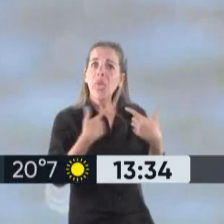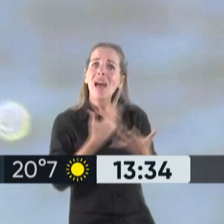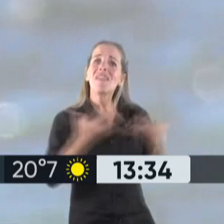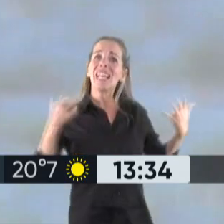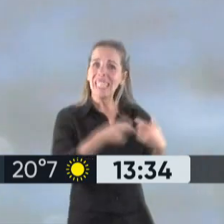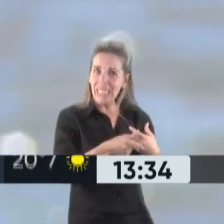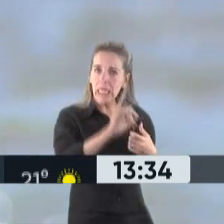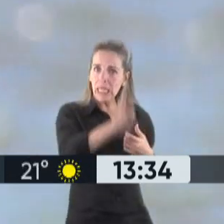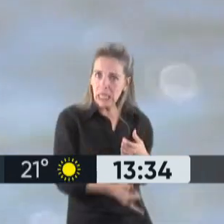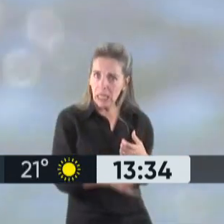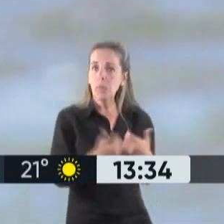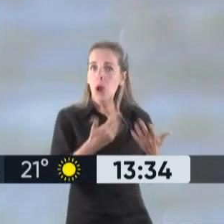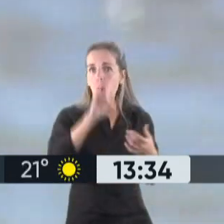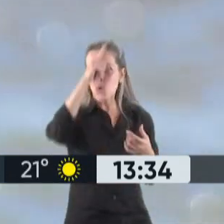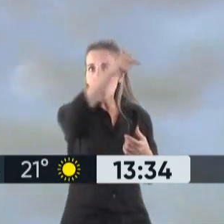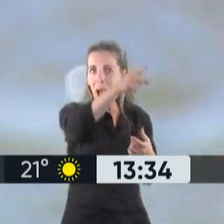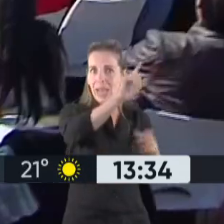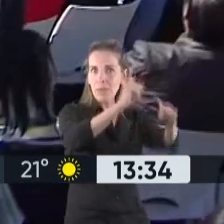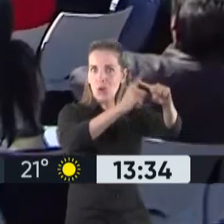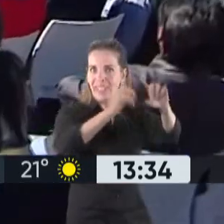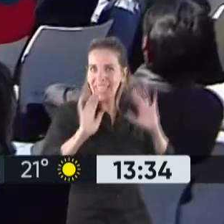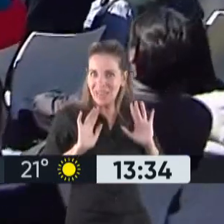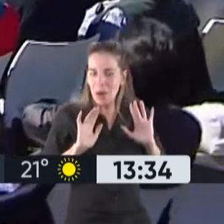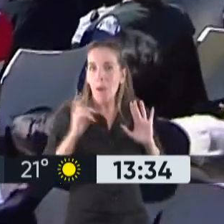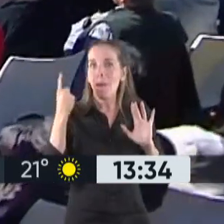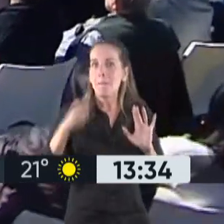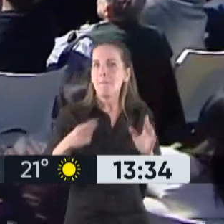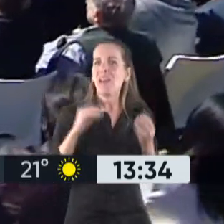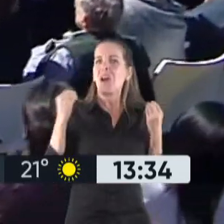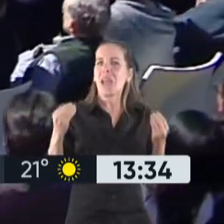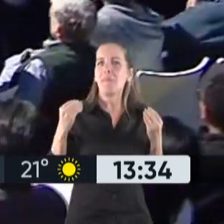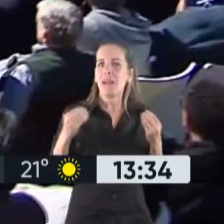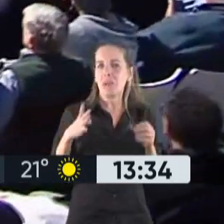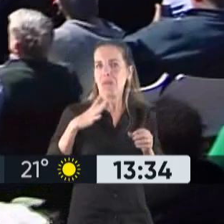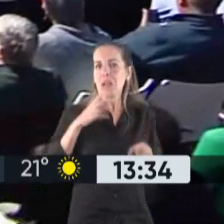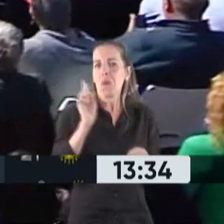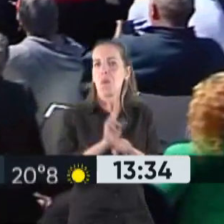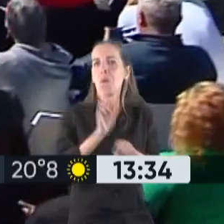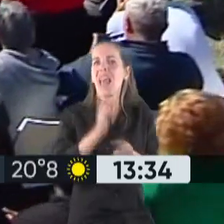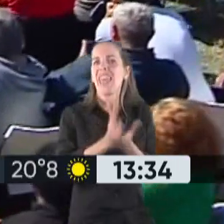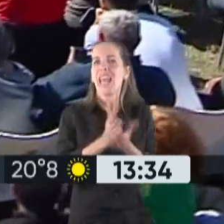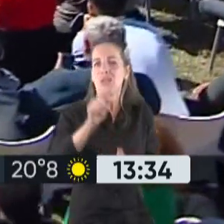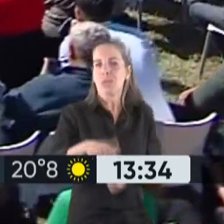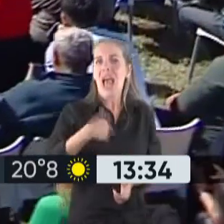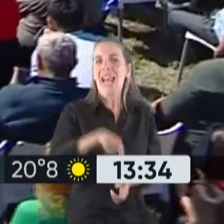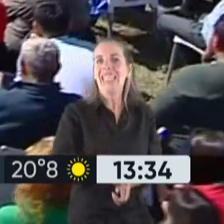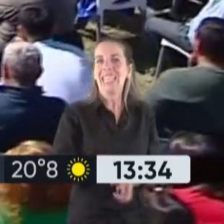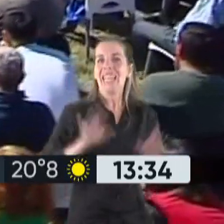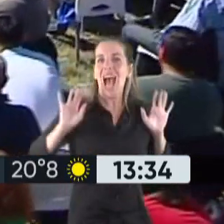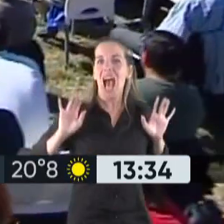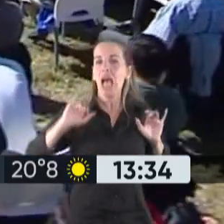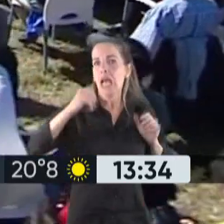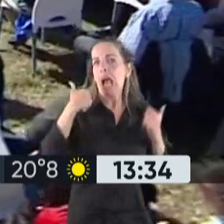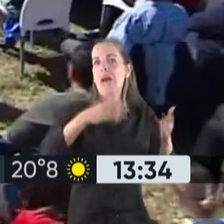hermanos uruguayos. Pero ¿saben lo que no me hace feliz? Que no hayan preservado los derechos argentinos como preservaron los